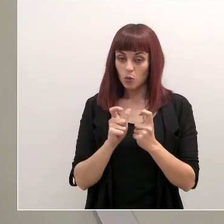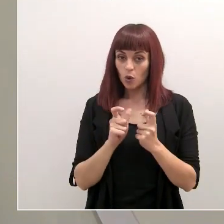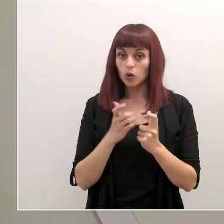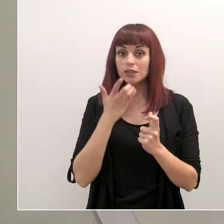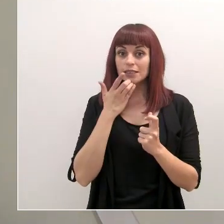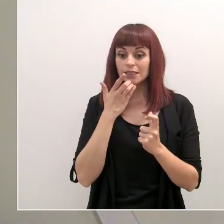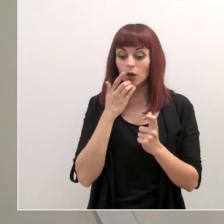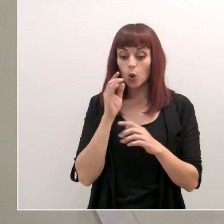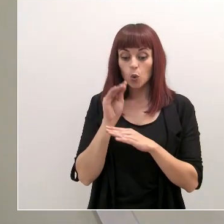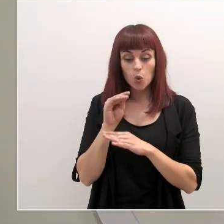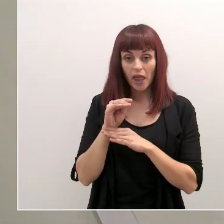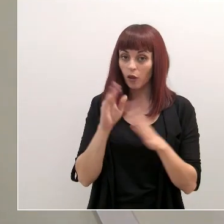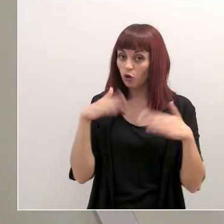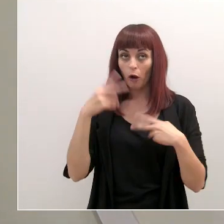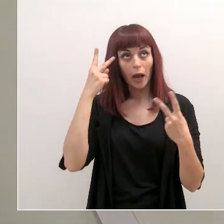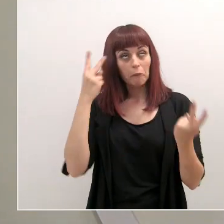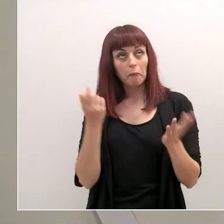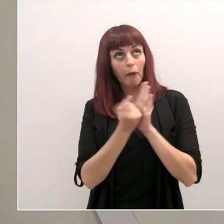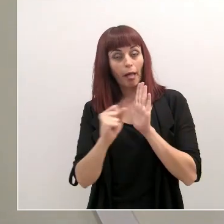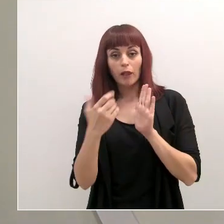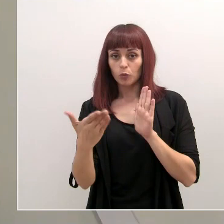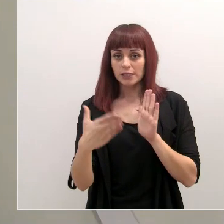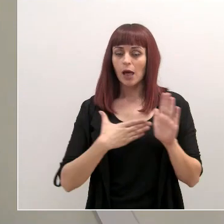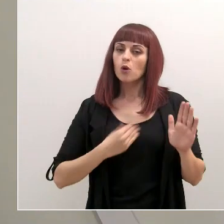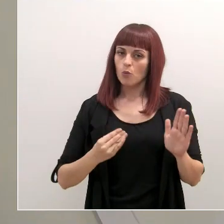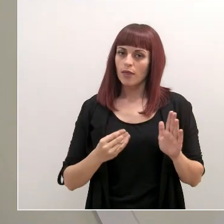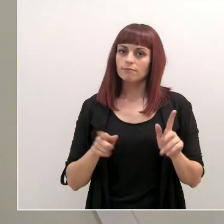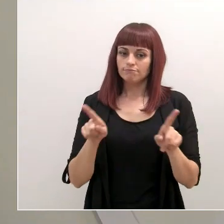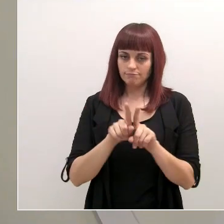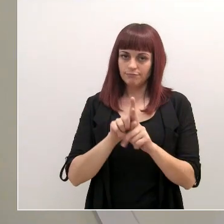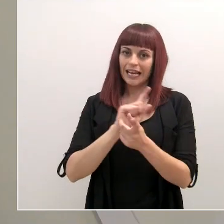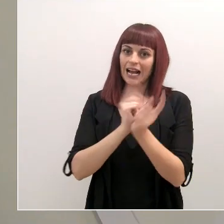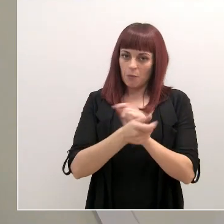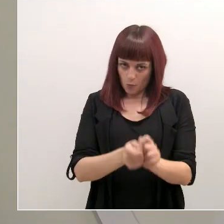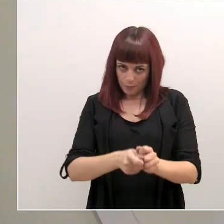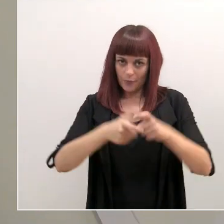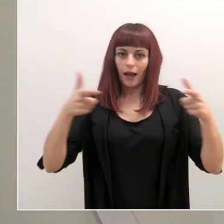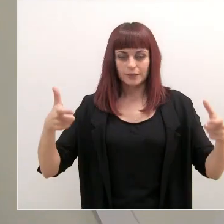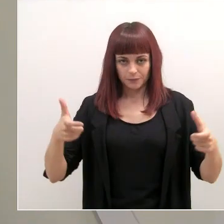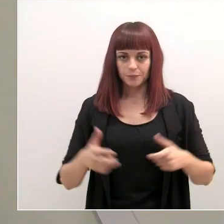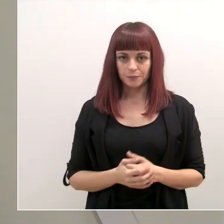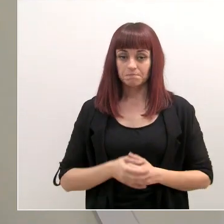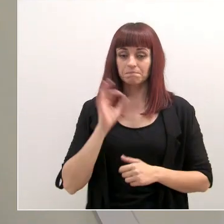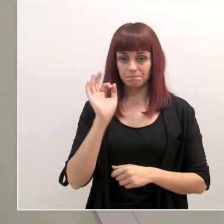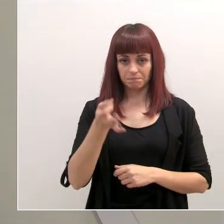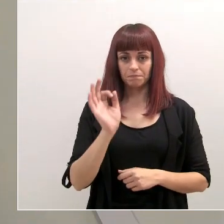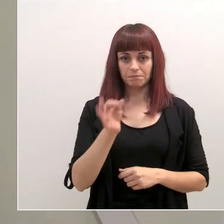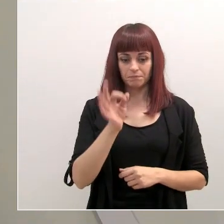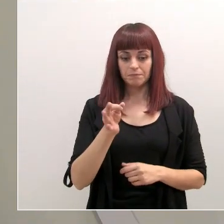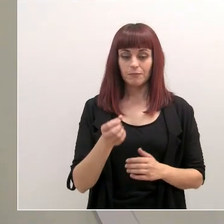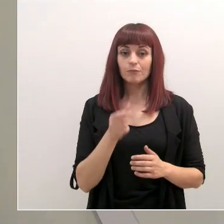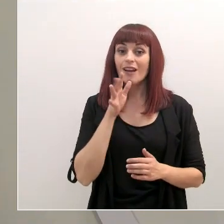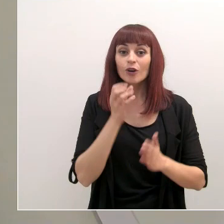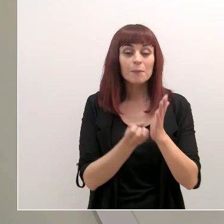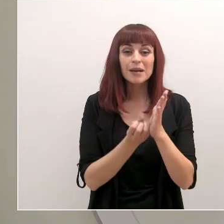precaución y nos relajamos, pues puede ser un punto de inflexión que nos haga aumentar los contagios. Es verdad que el mensaje que tenemos